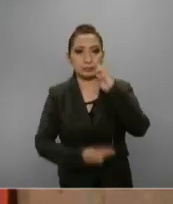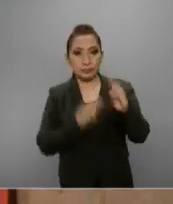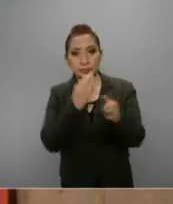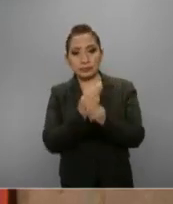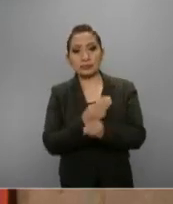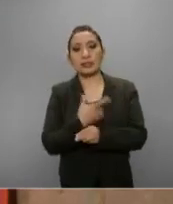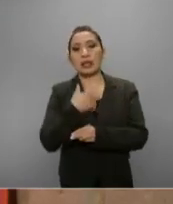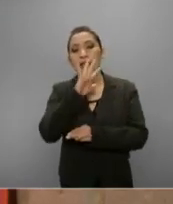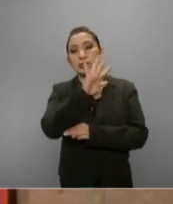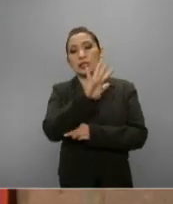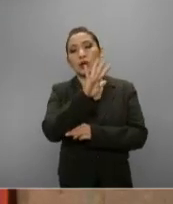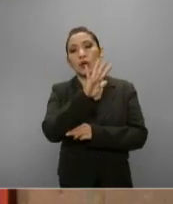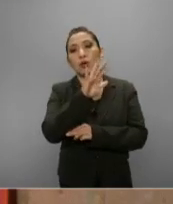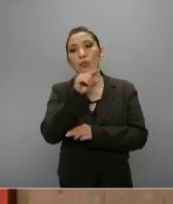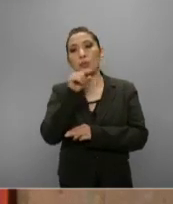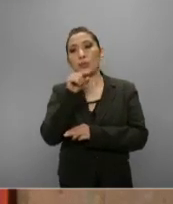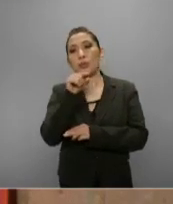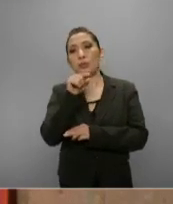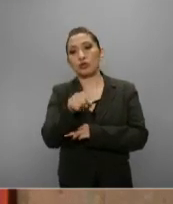mundial, siendo de